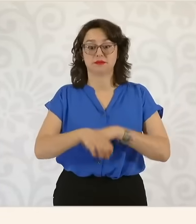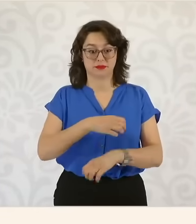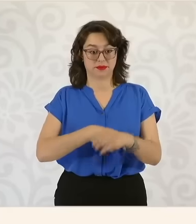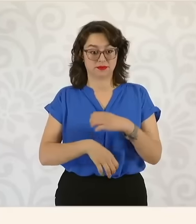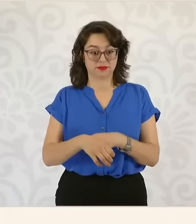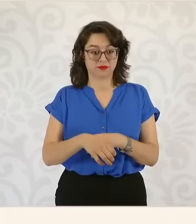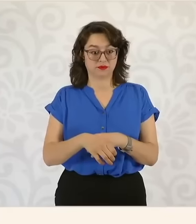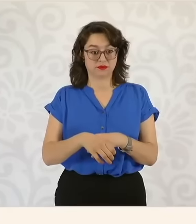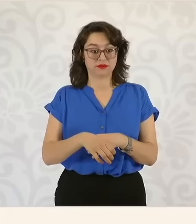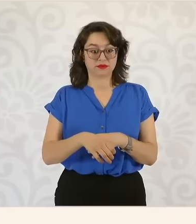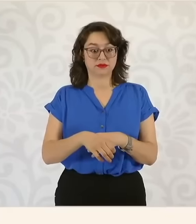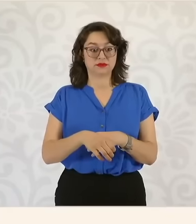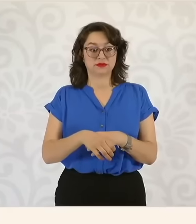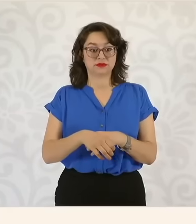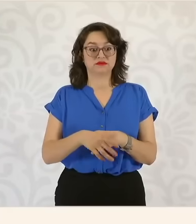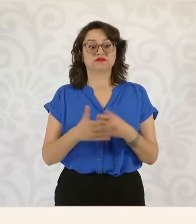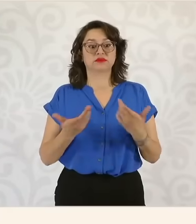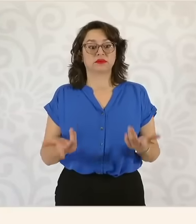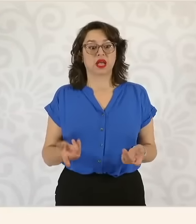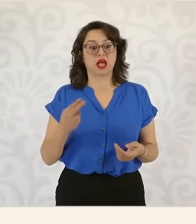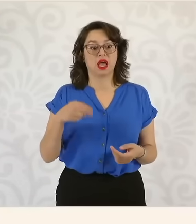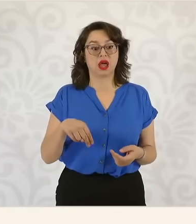Inc. y sin embargo es una razón